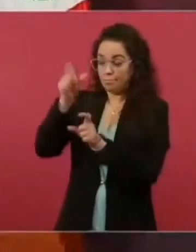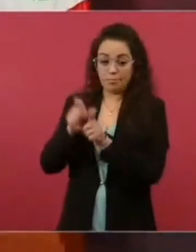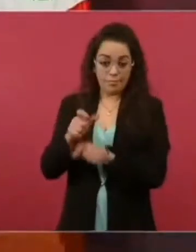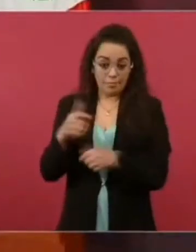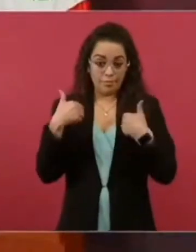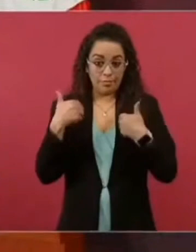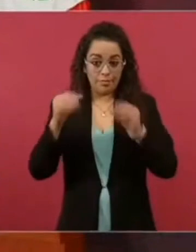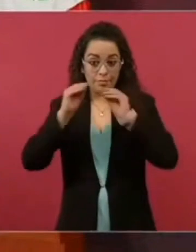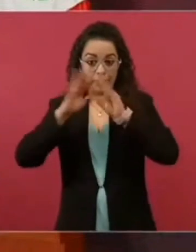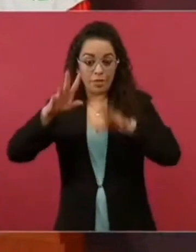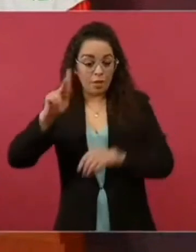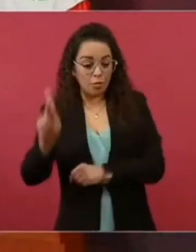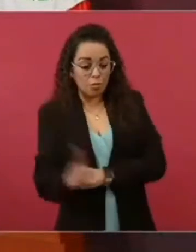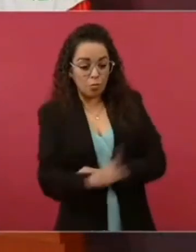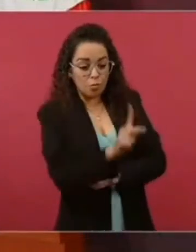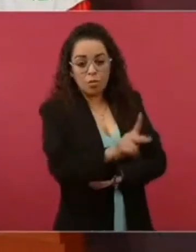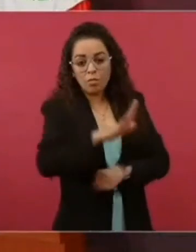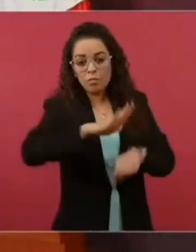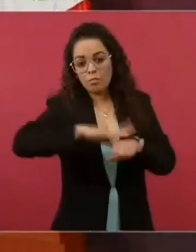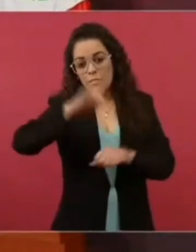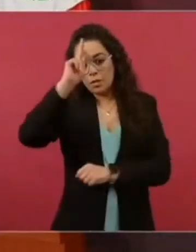como pocas veces.